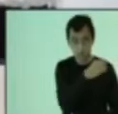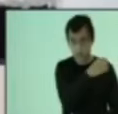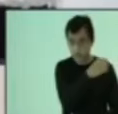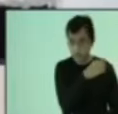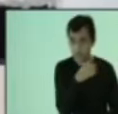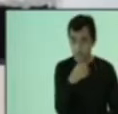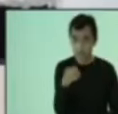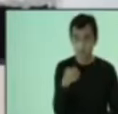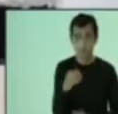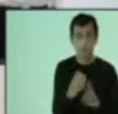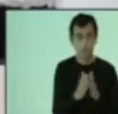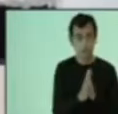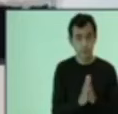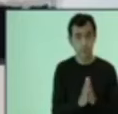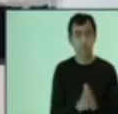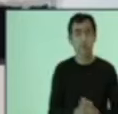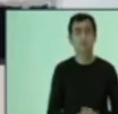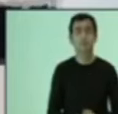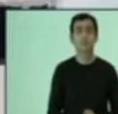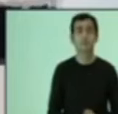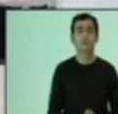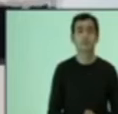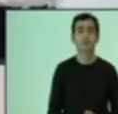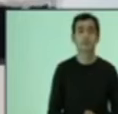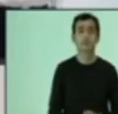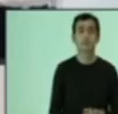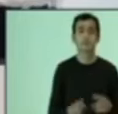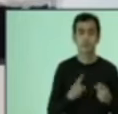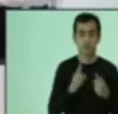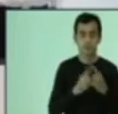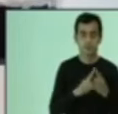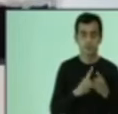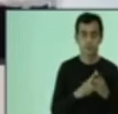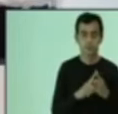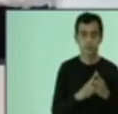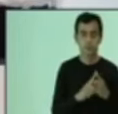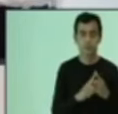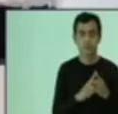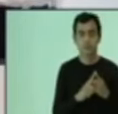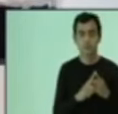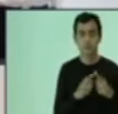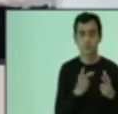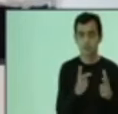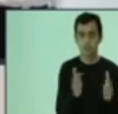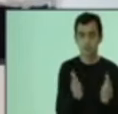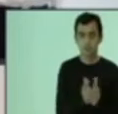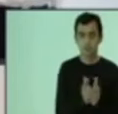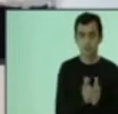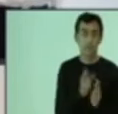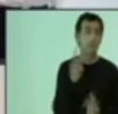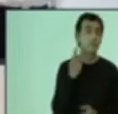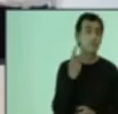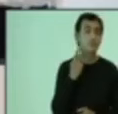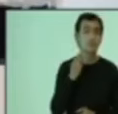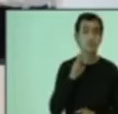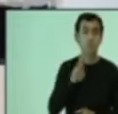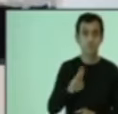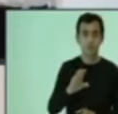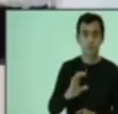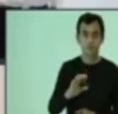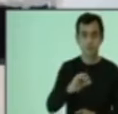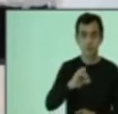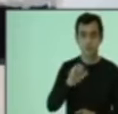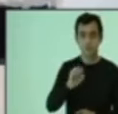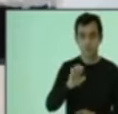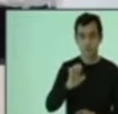establecido. Le corresponde la intervención al candidato de Unidad Ciudadana, José